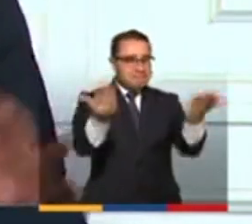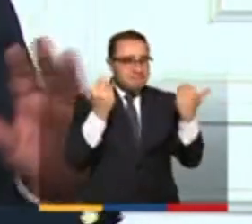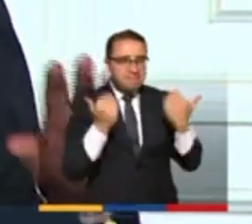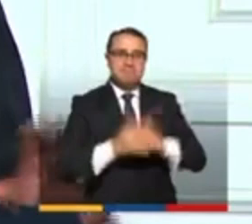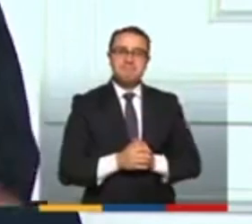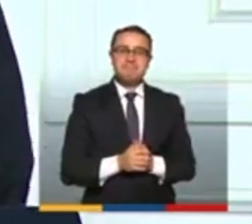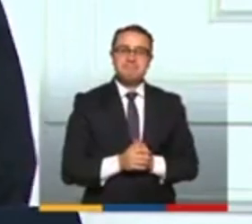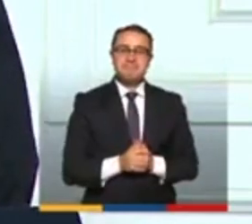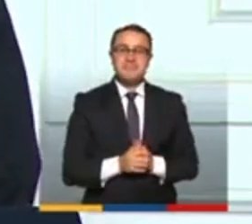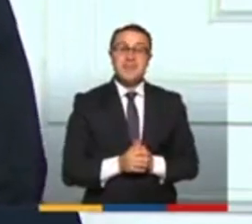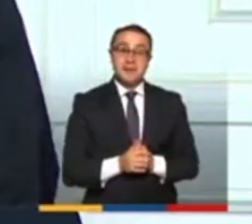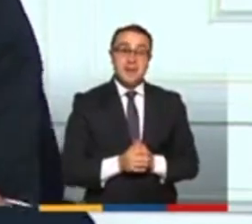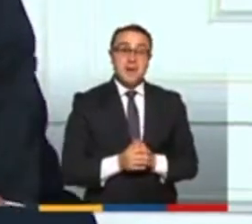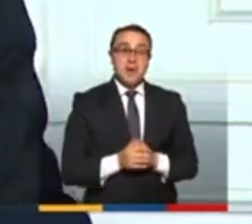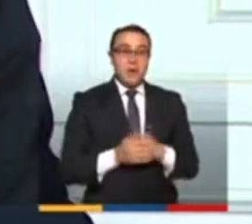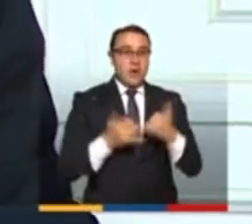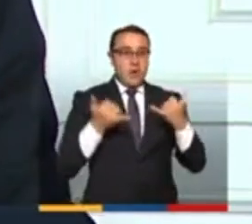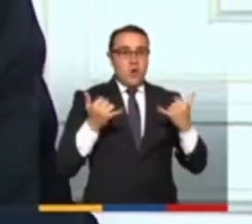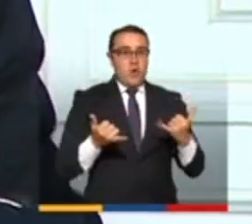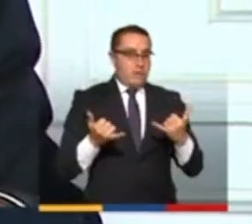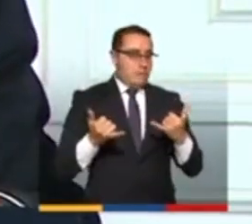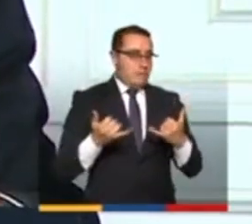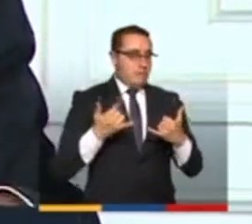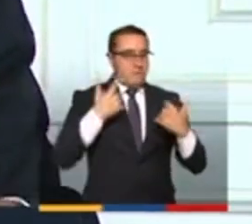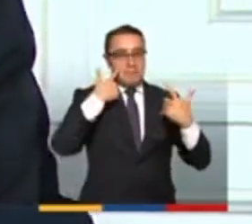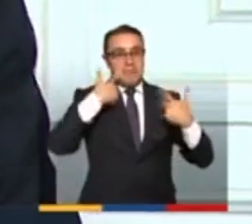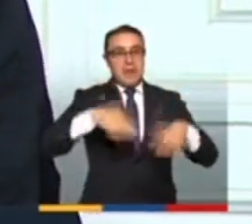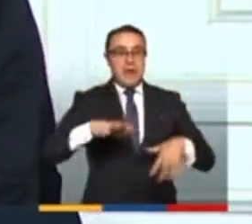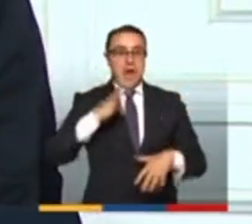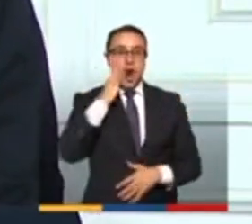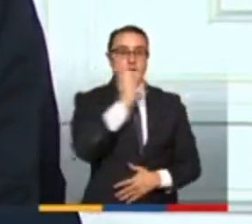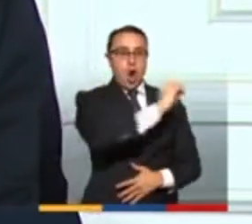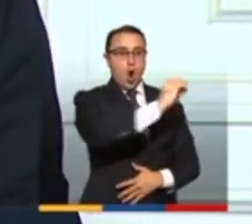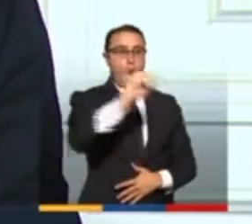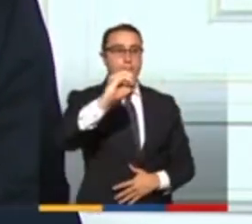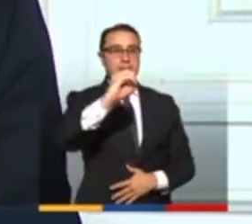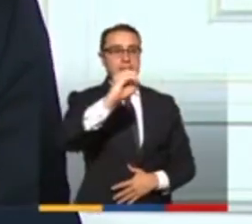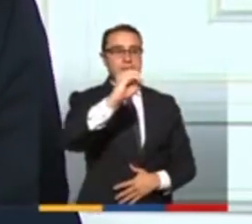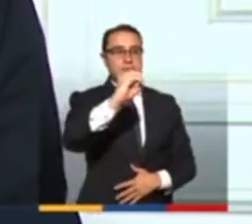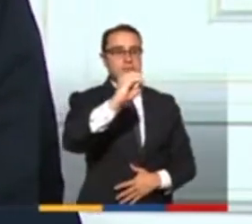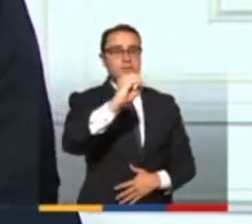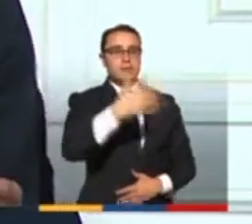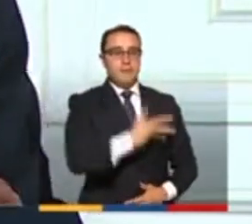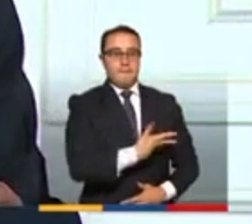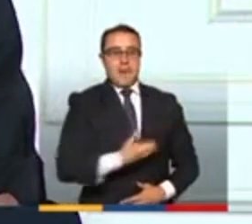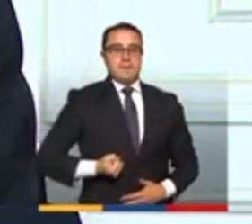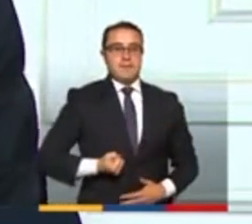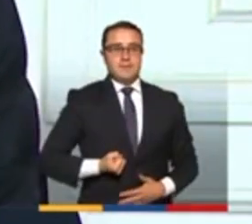Es un cuadro un tanto machista, no se debe repetir,